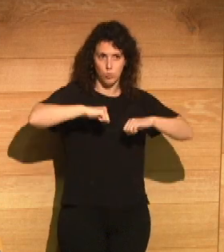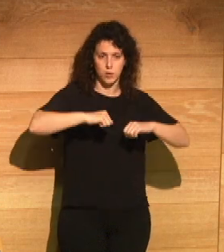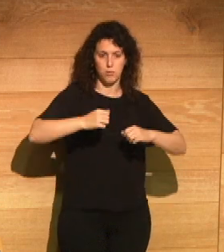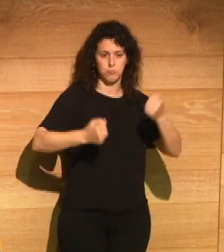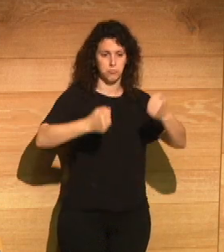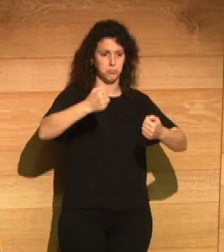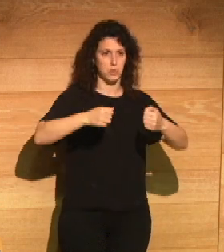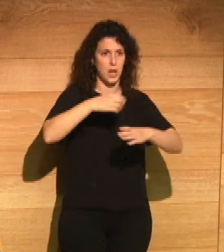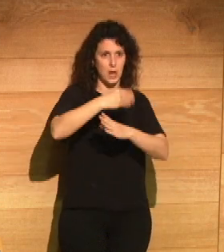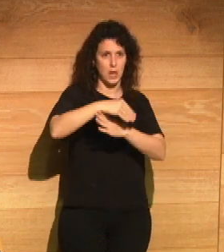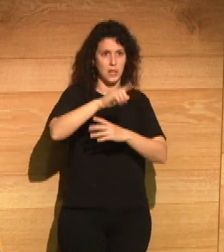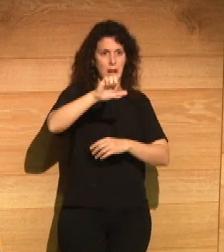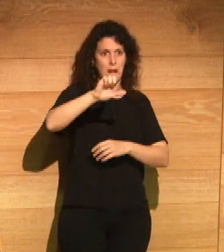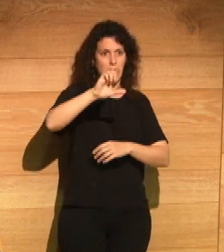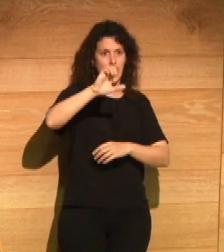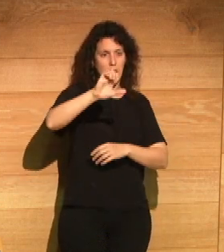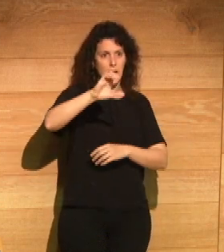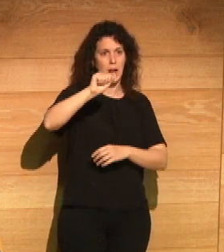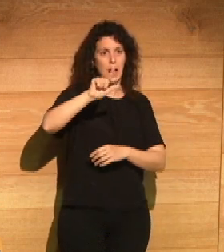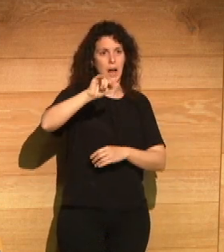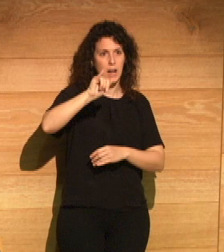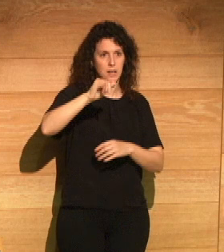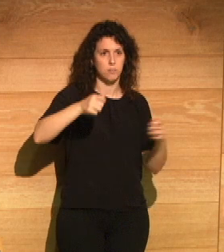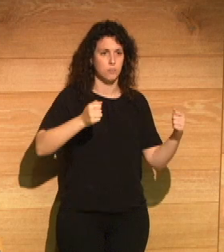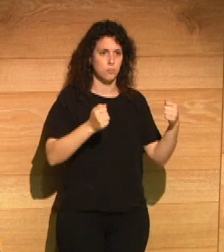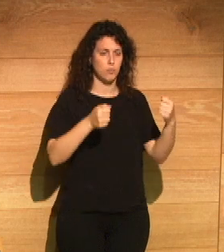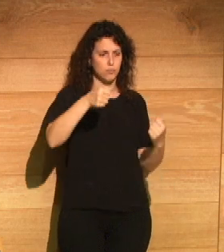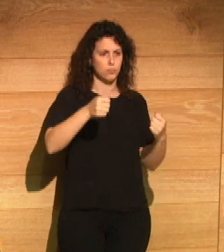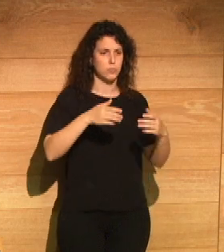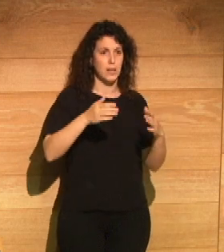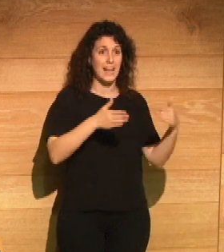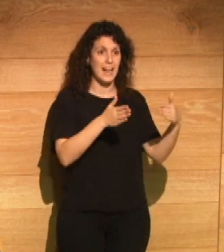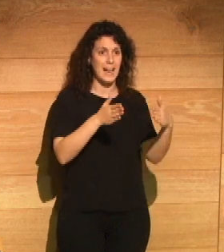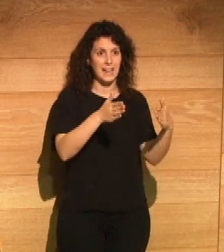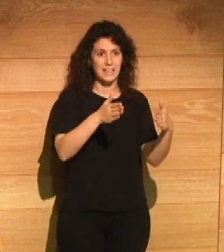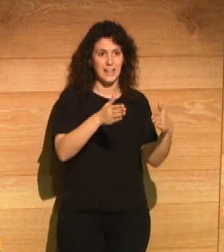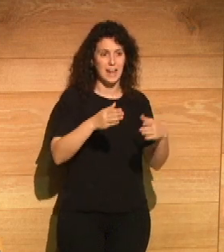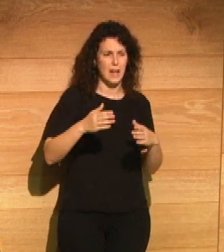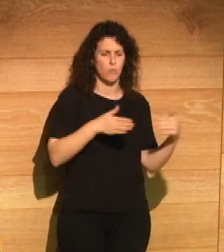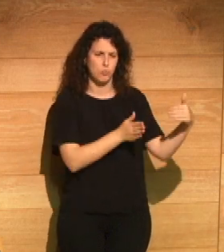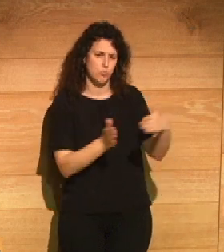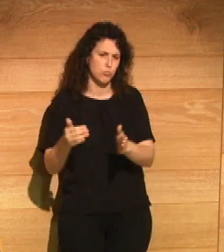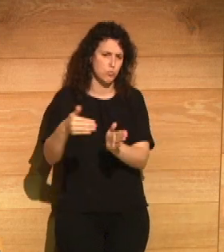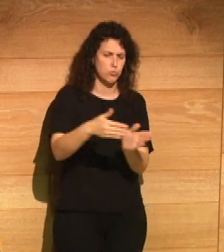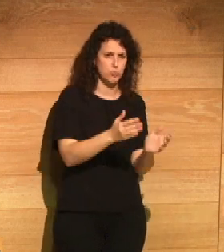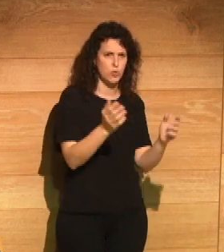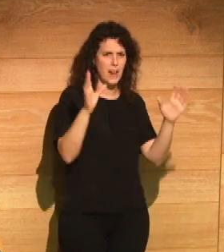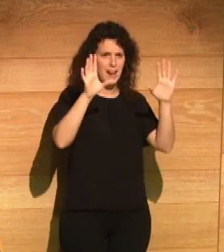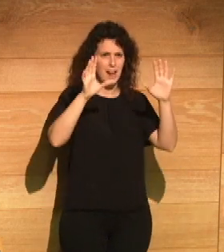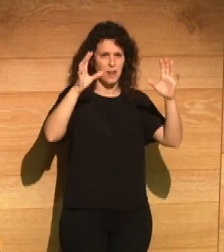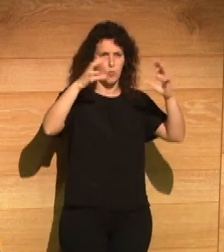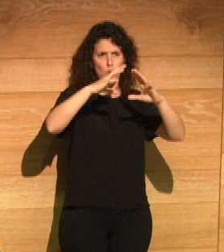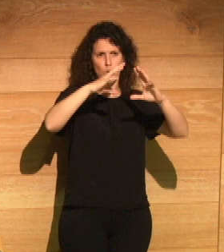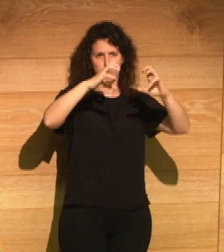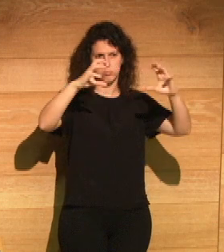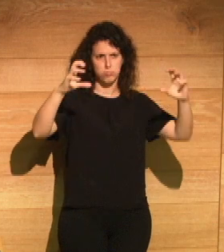carretera del mar en Cali, que es una carretera llena de curvas, abismos y neblina. Y esta